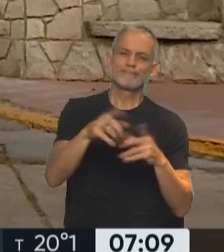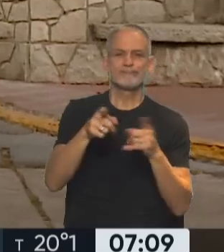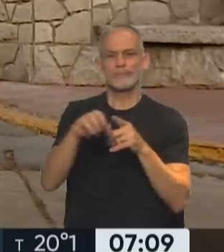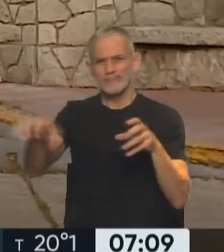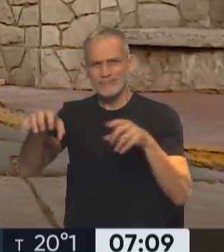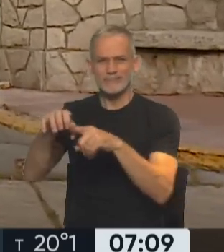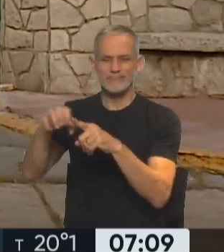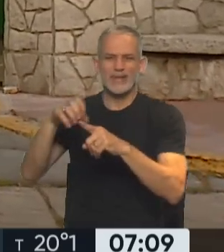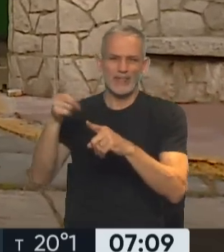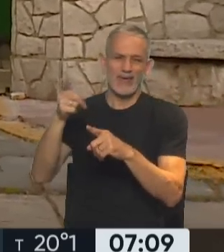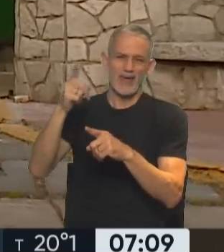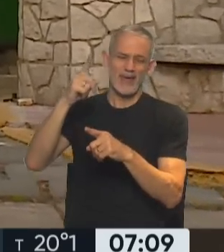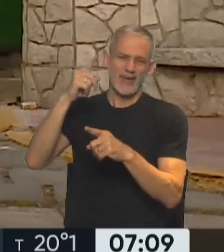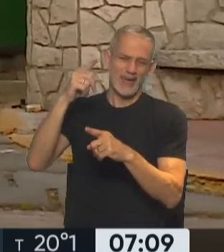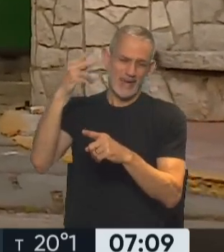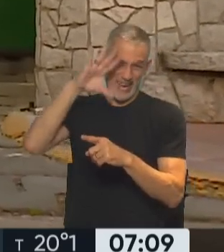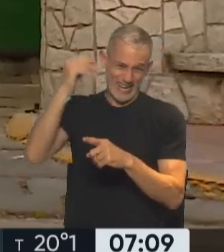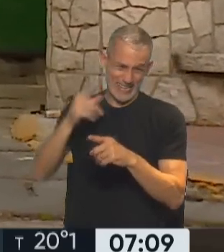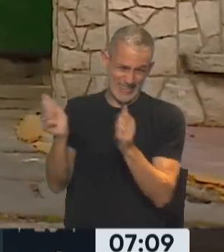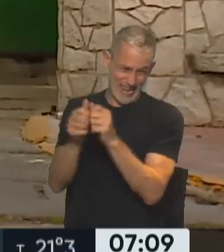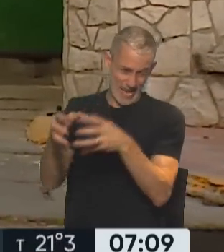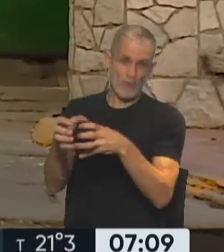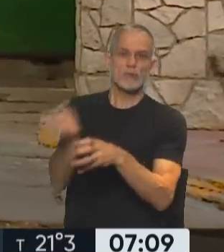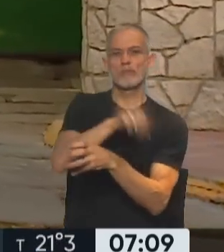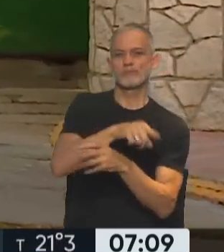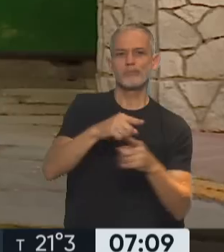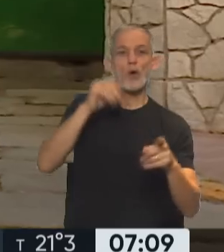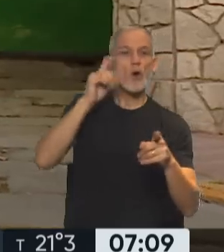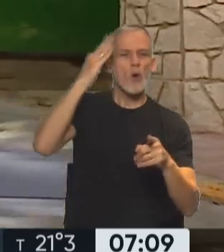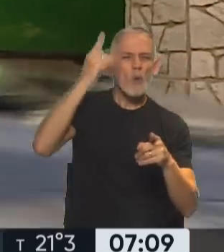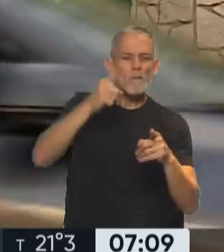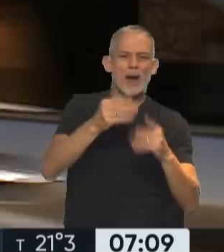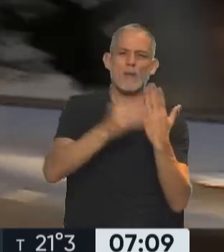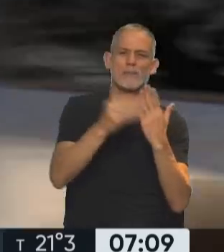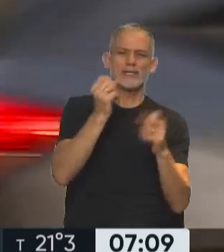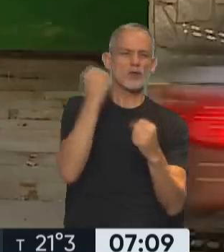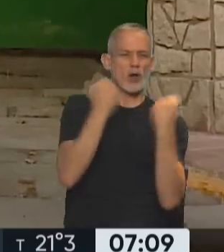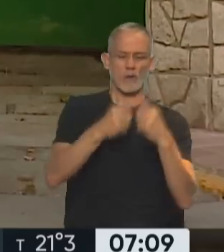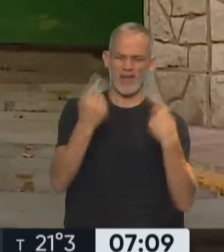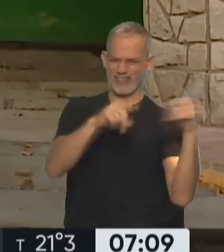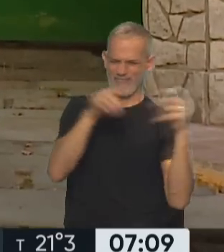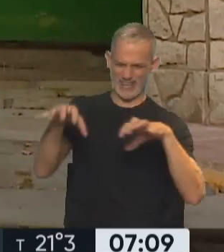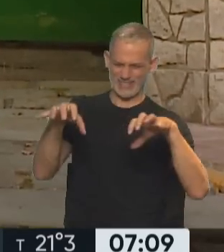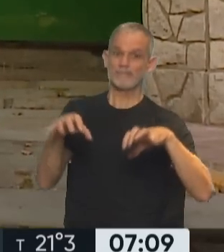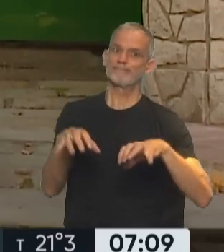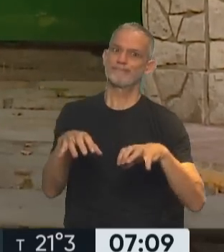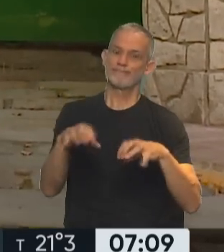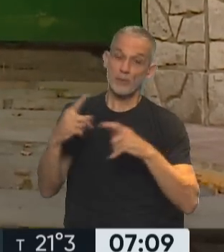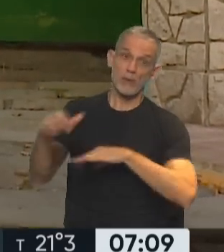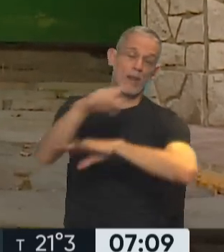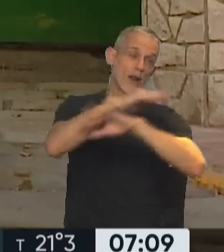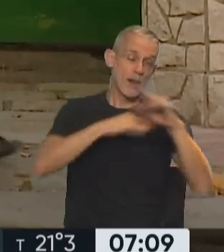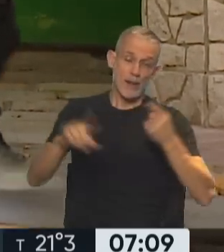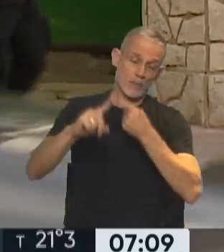de Kirchner y el sector que estaba cercano al propio Martín Guzmán como ministro de Economía. Bueno, a partir de ese momento se tejieron 1000 hipótesis. Empezaron